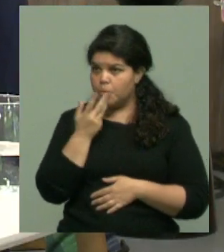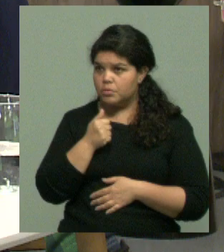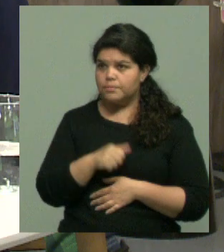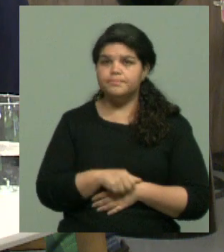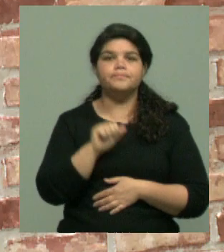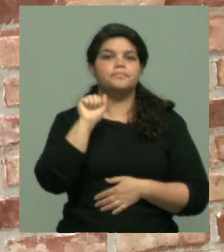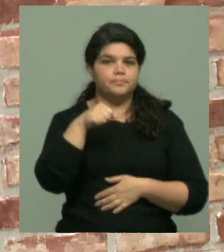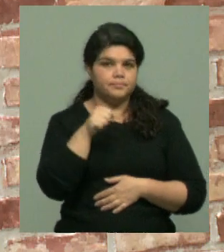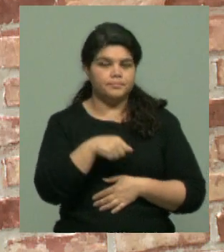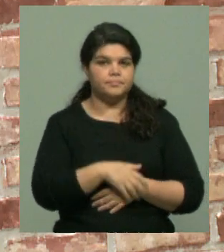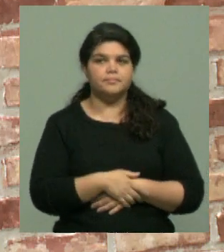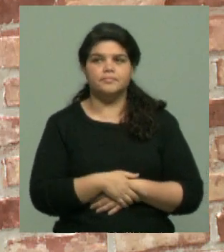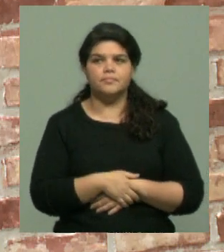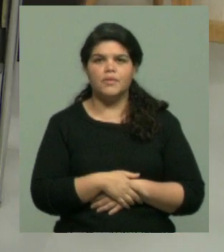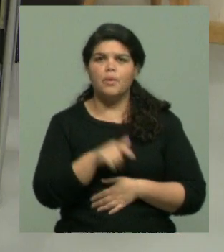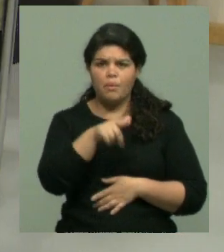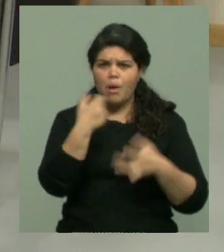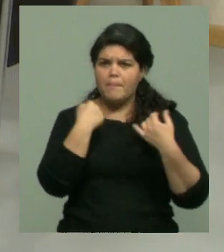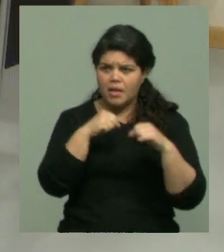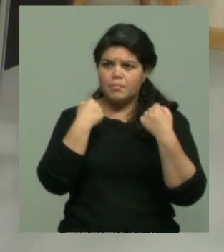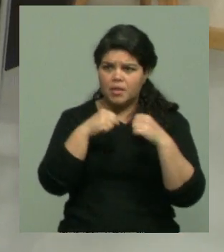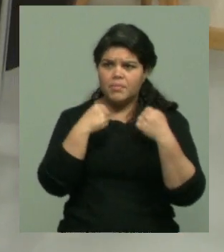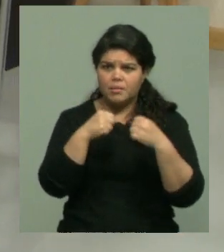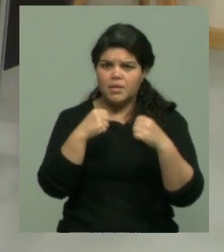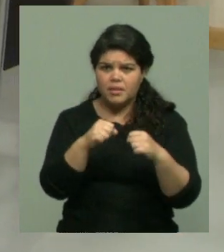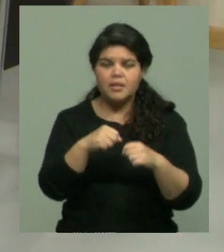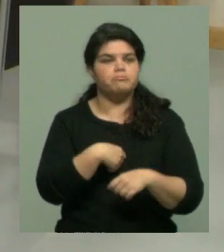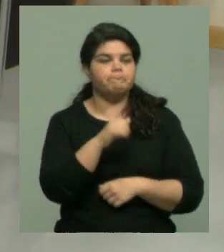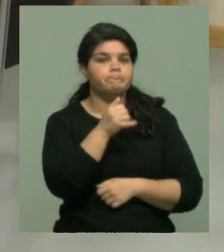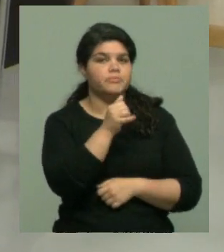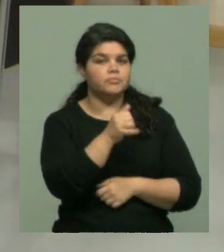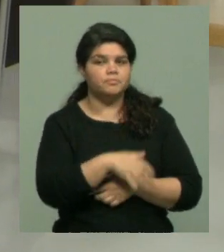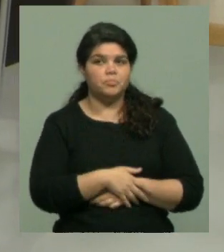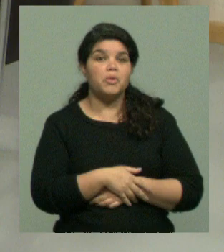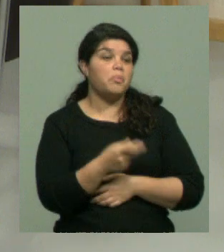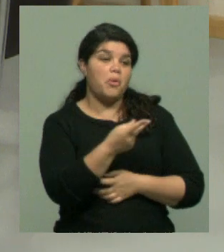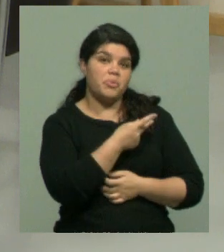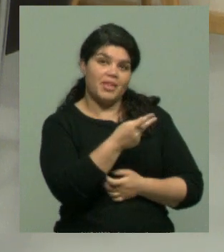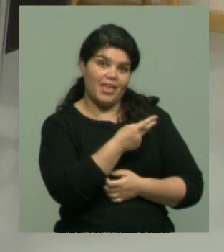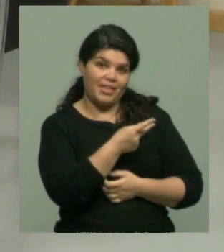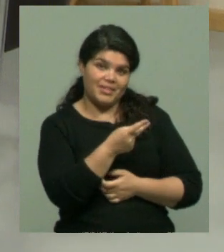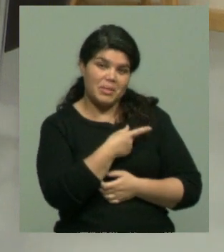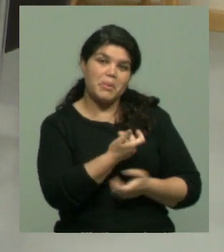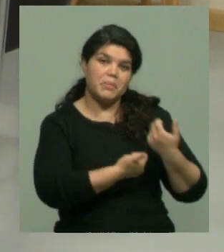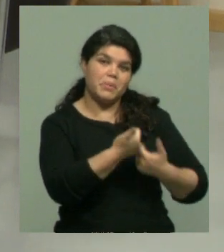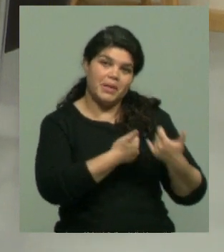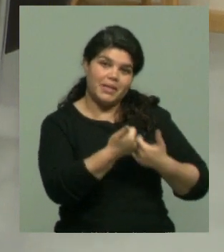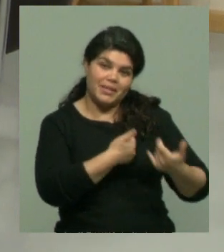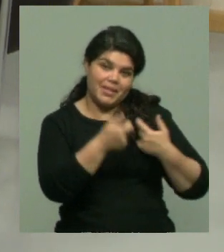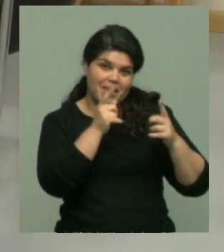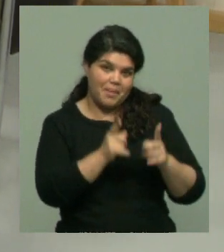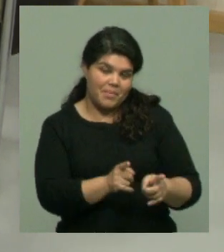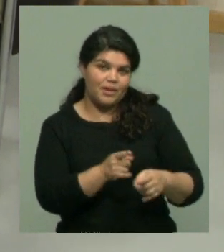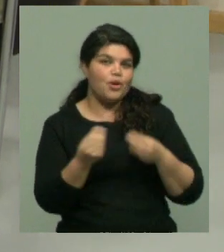Has trabajado muchísimo para llegar a eso, ¿no? Bueno, cuéntenos un poquito ustedes, que son parte del equipo, sí, que trabaja